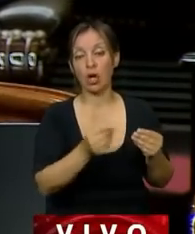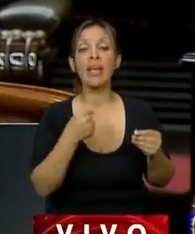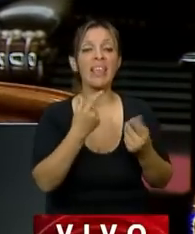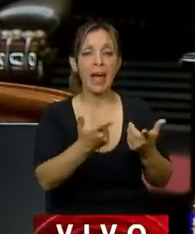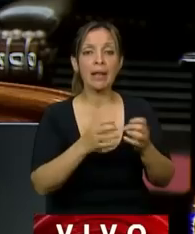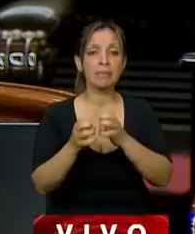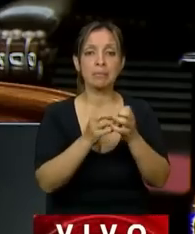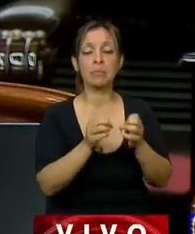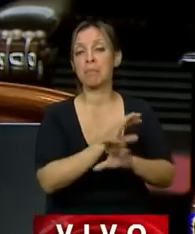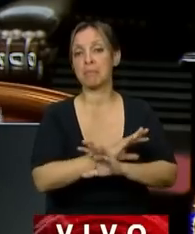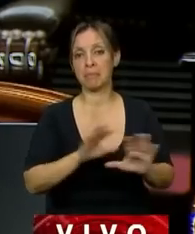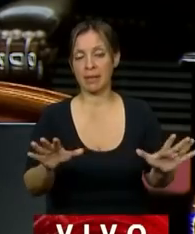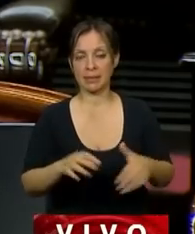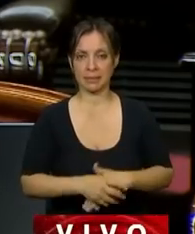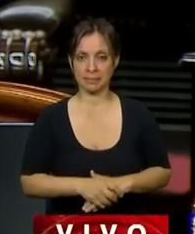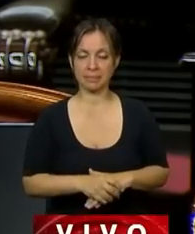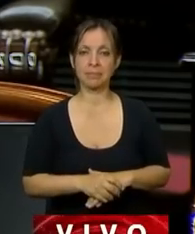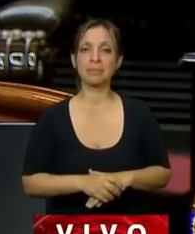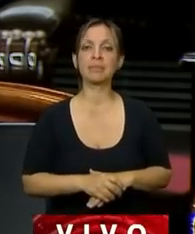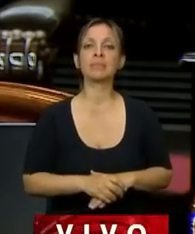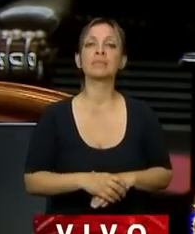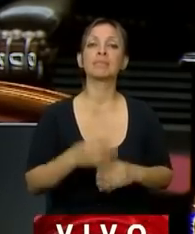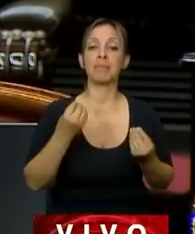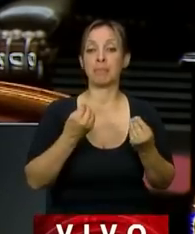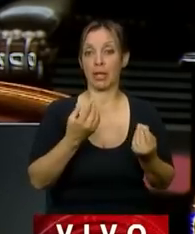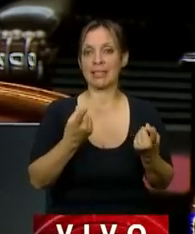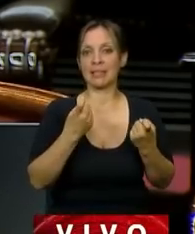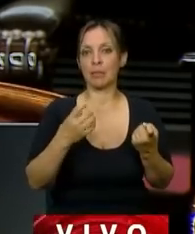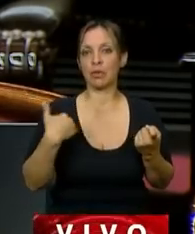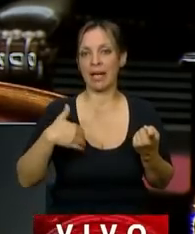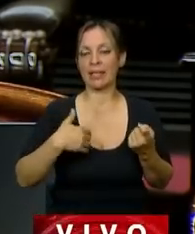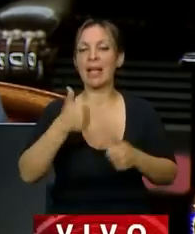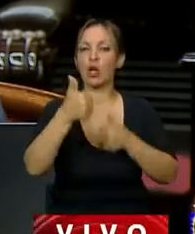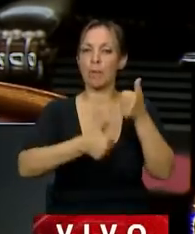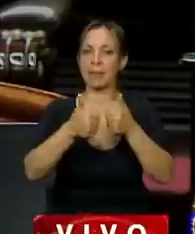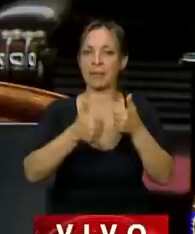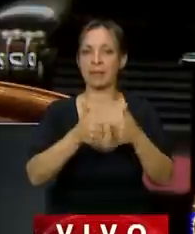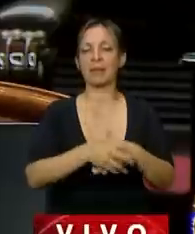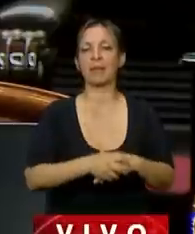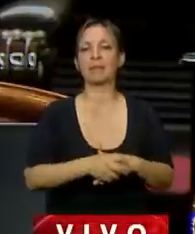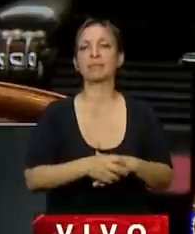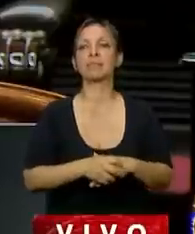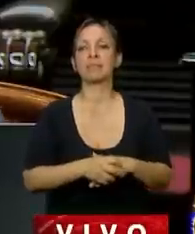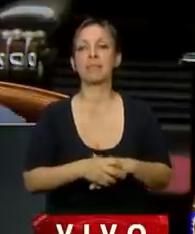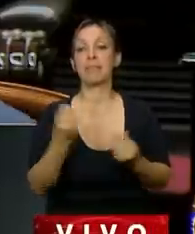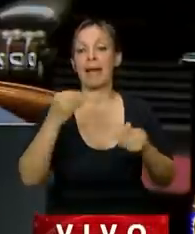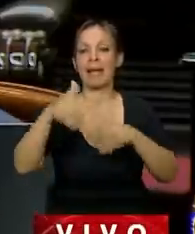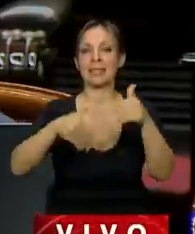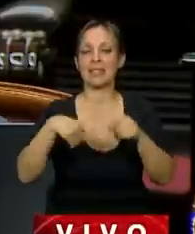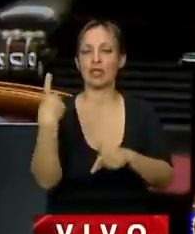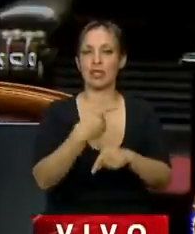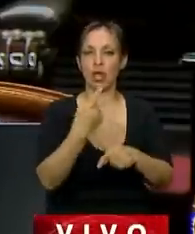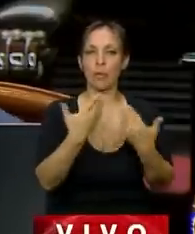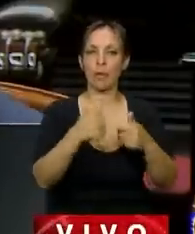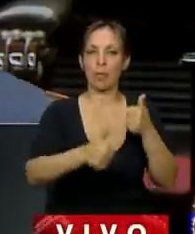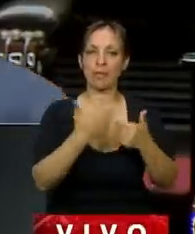que ninguna vaca sagrada más quede para poder tener una Argentina más competitiva, en la que en las elecciones también todos compitamos, amigos